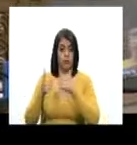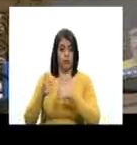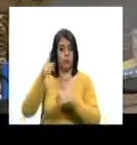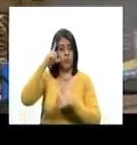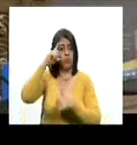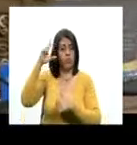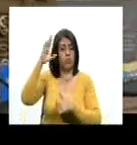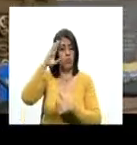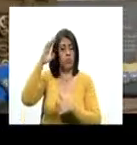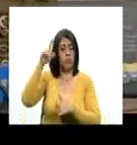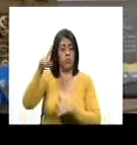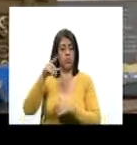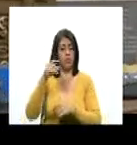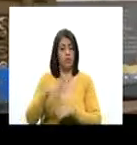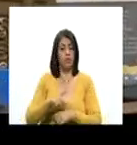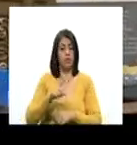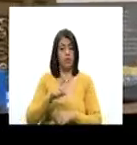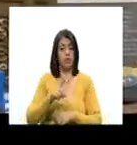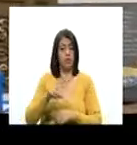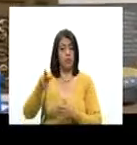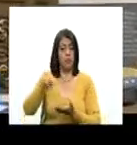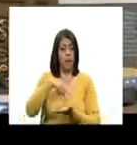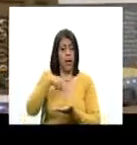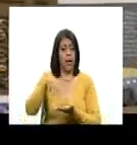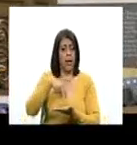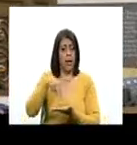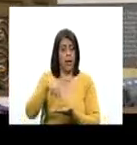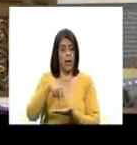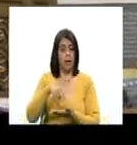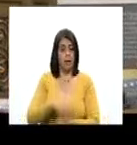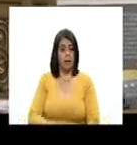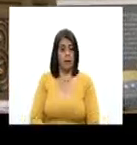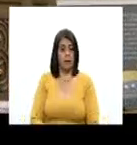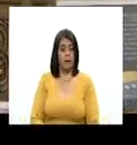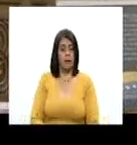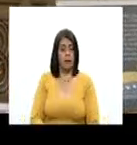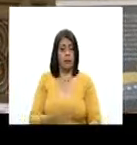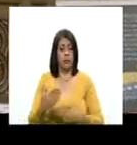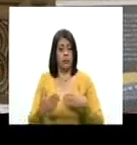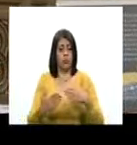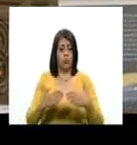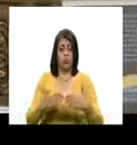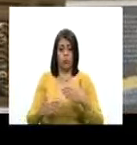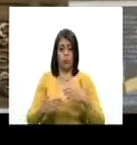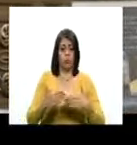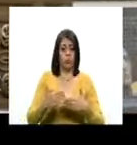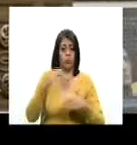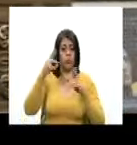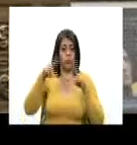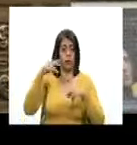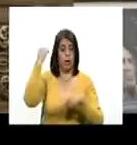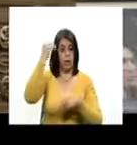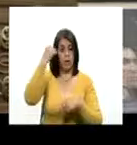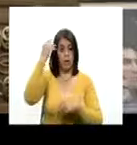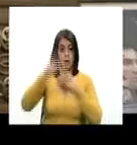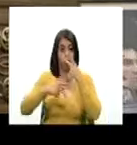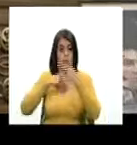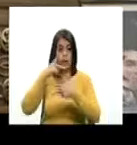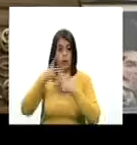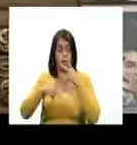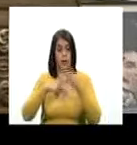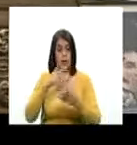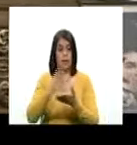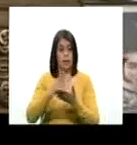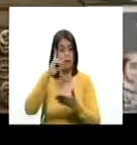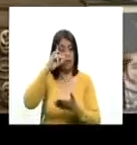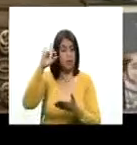sueño de ser un artista, un bailarín, y me bailo como robot. Nunca pensé meterme en temas políticos. Siempre